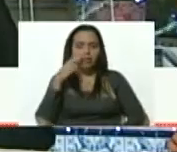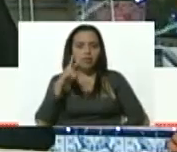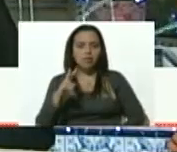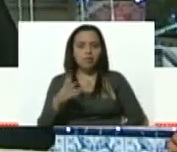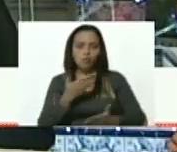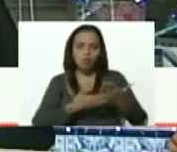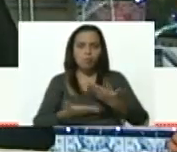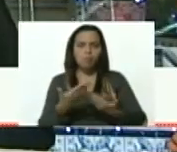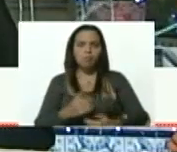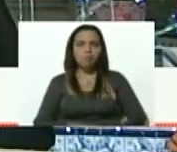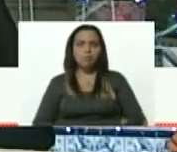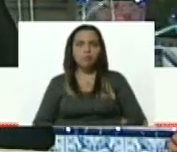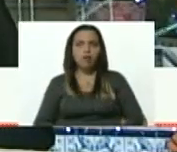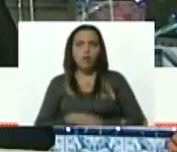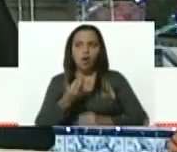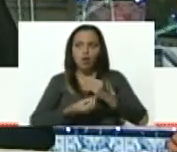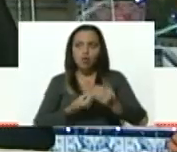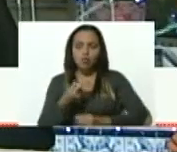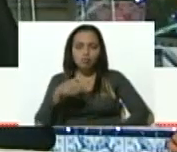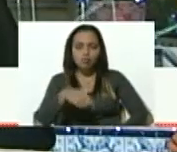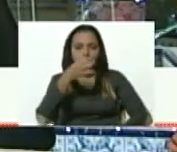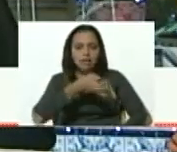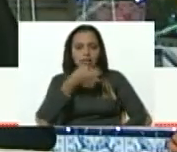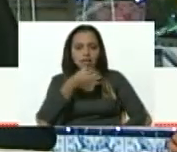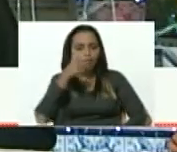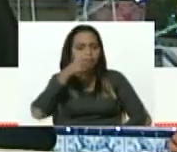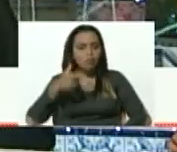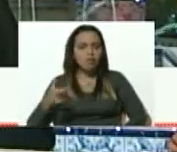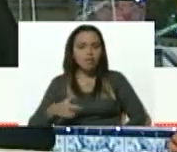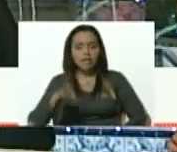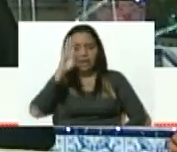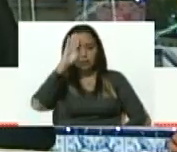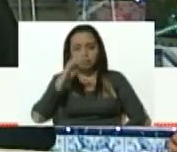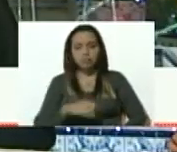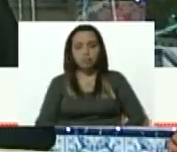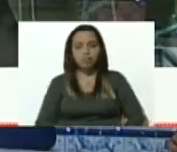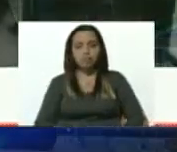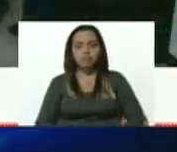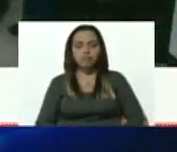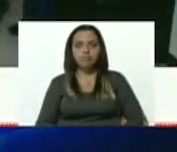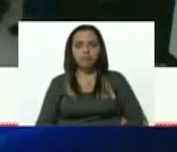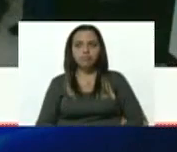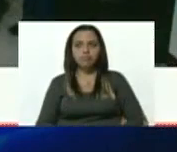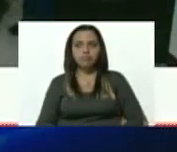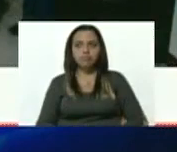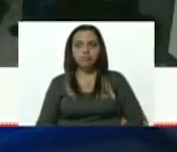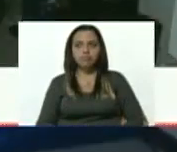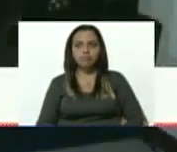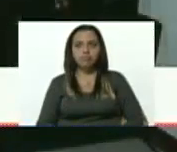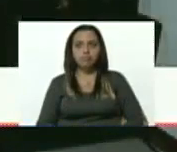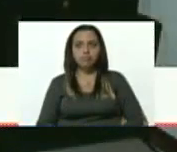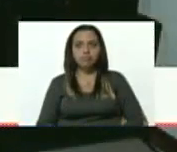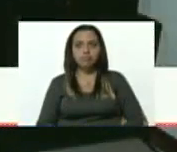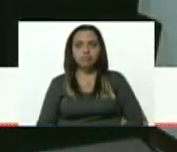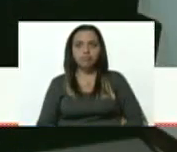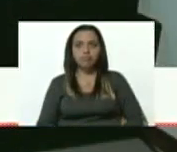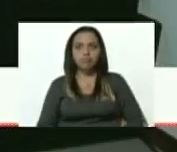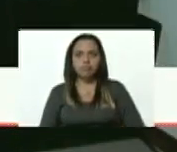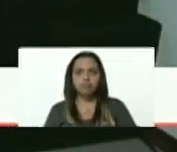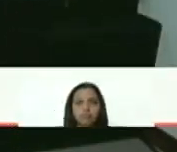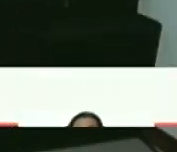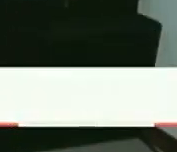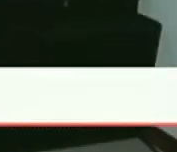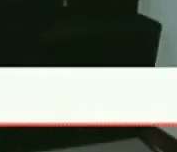compartirlo. ¿Cómo estuvieron hoy en la tarde con el pueblo de Caricuao? Adelante. Bien, gracias mi comandante